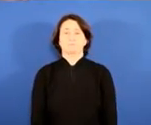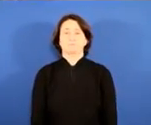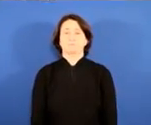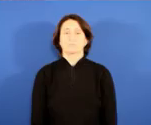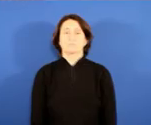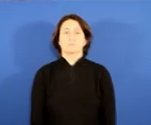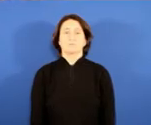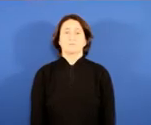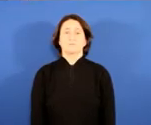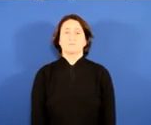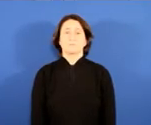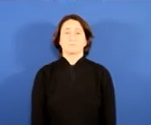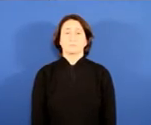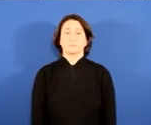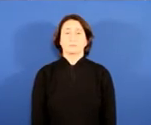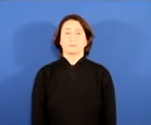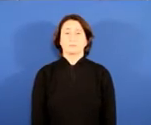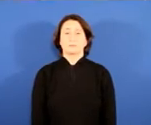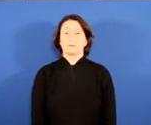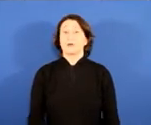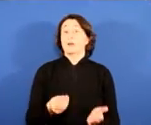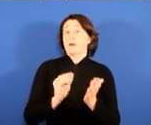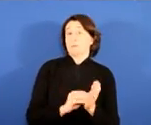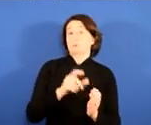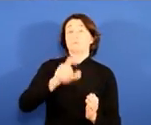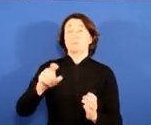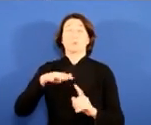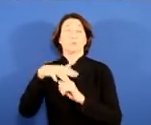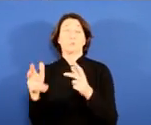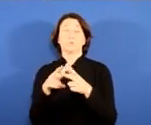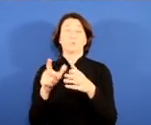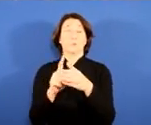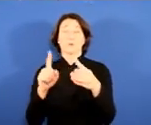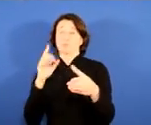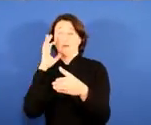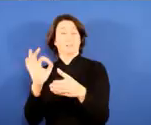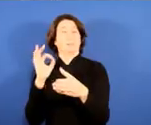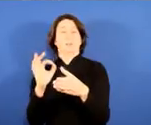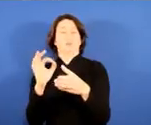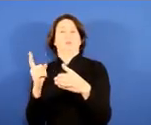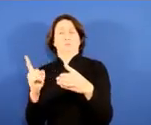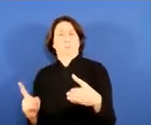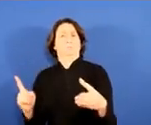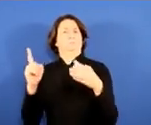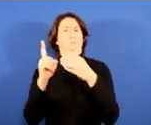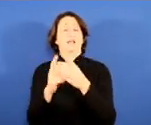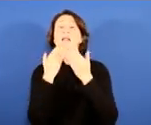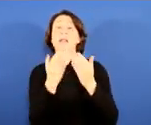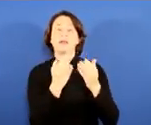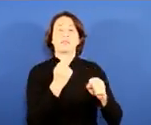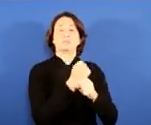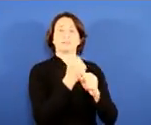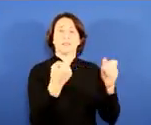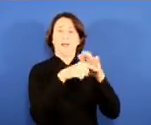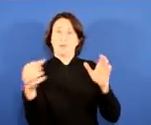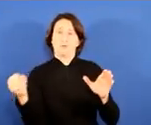personas desfavorecidas insertadas en el mercado laboral en los últimos 6 años. La ampliación del convenio supone una inversión anual de